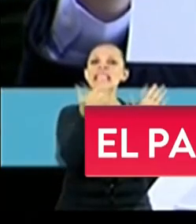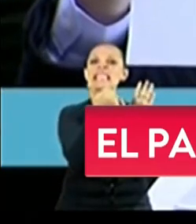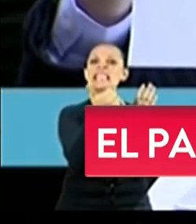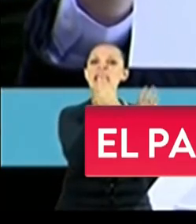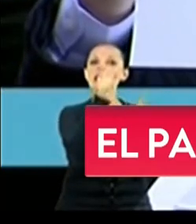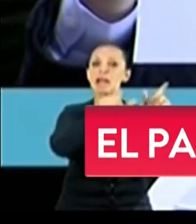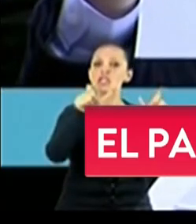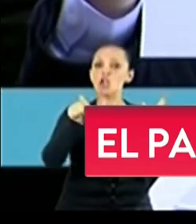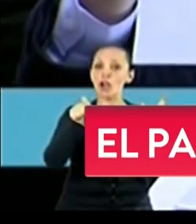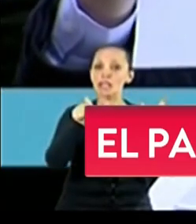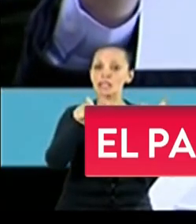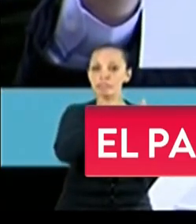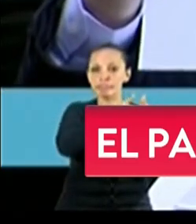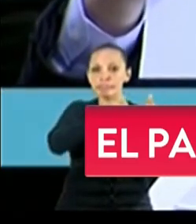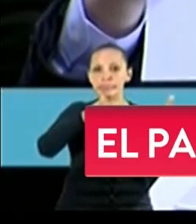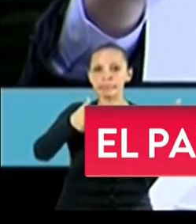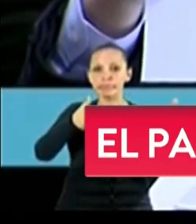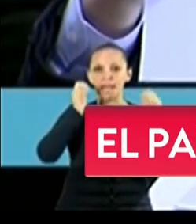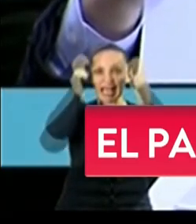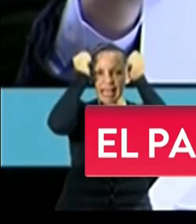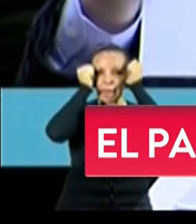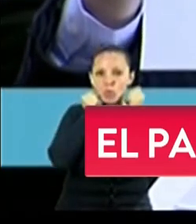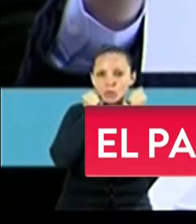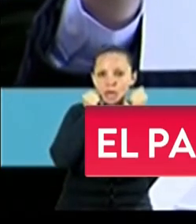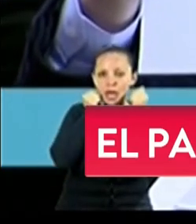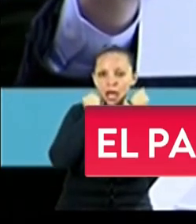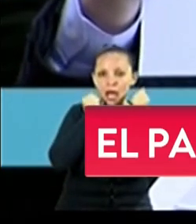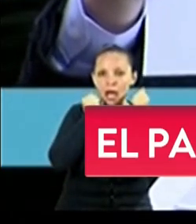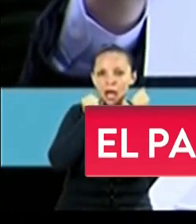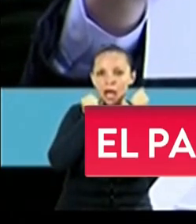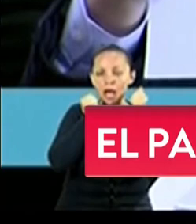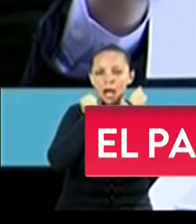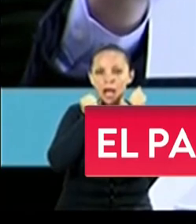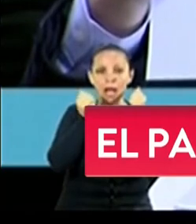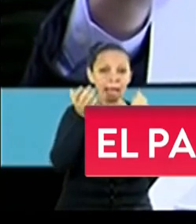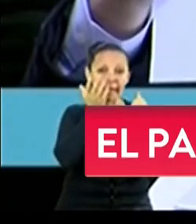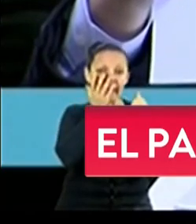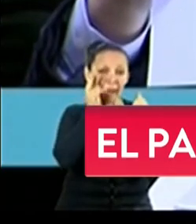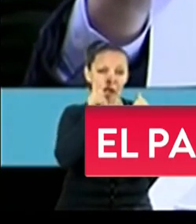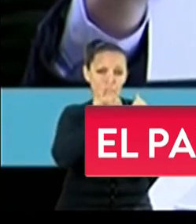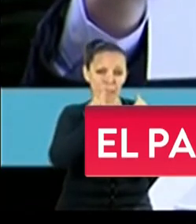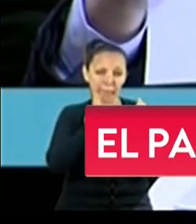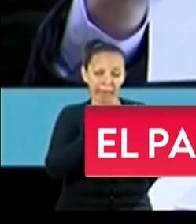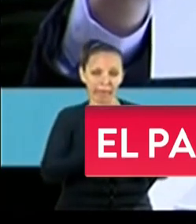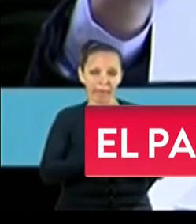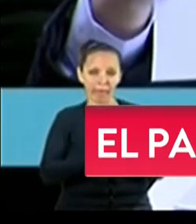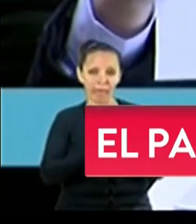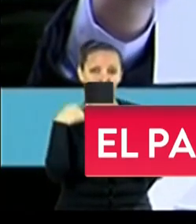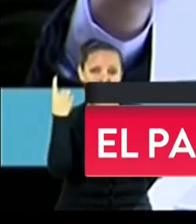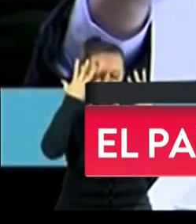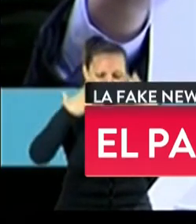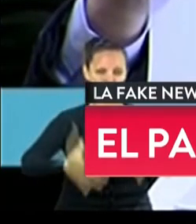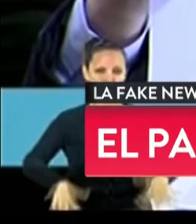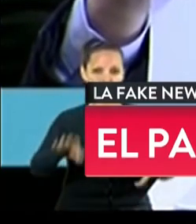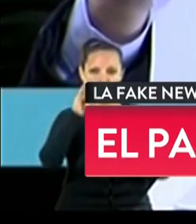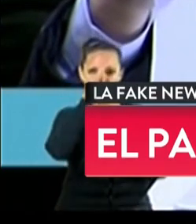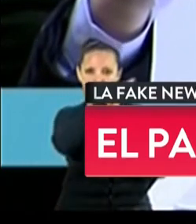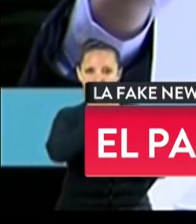encapuchados, con los rostros tapados, todos vestidos de negro para simular que son